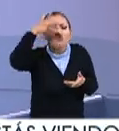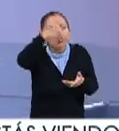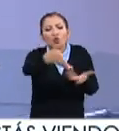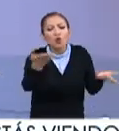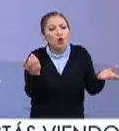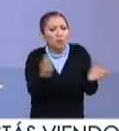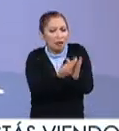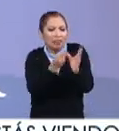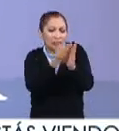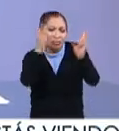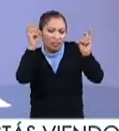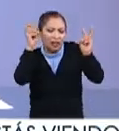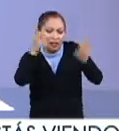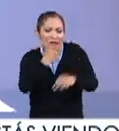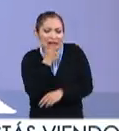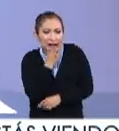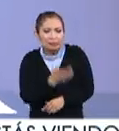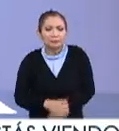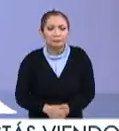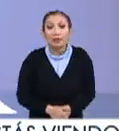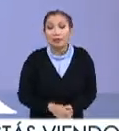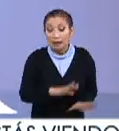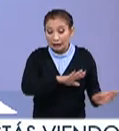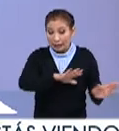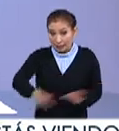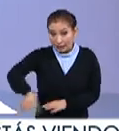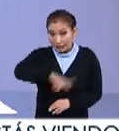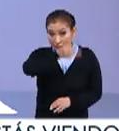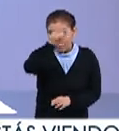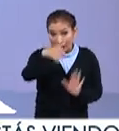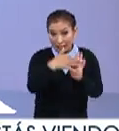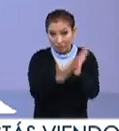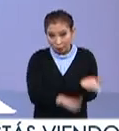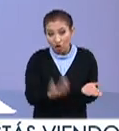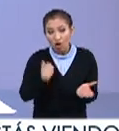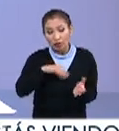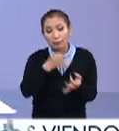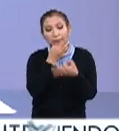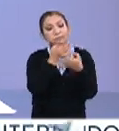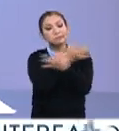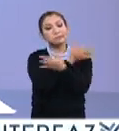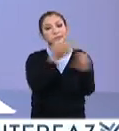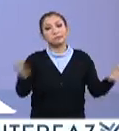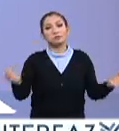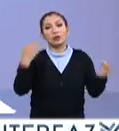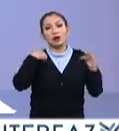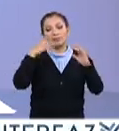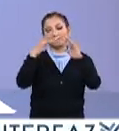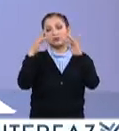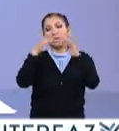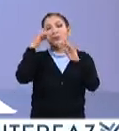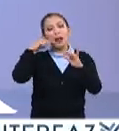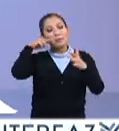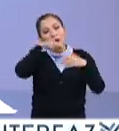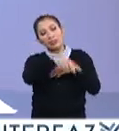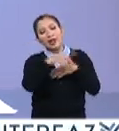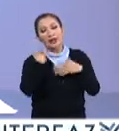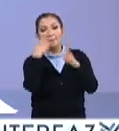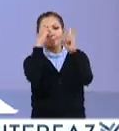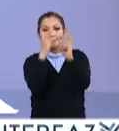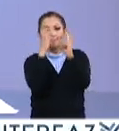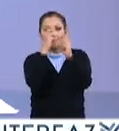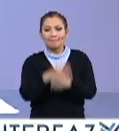futuro con este tema. Entonces, posteriormente del libro estaremos publicando un enlace para que puedan accesar y